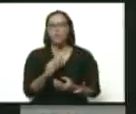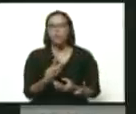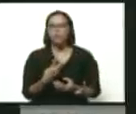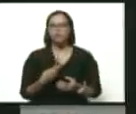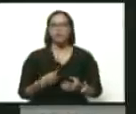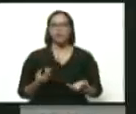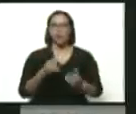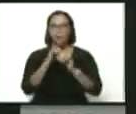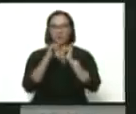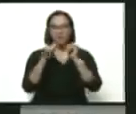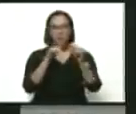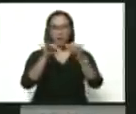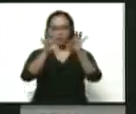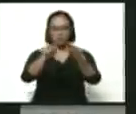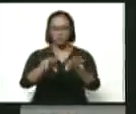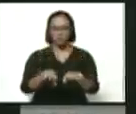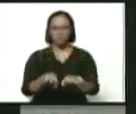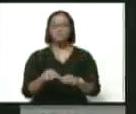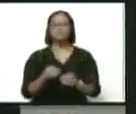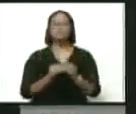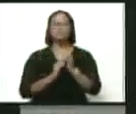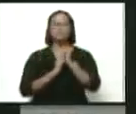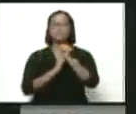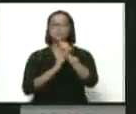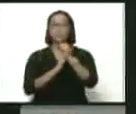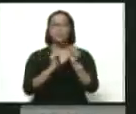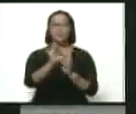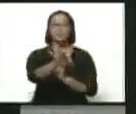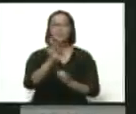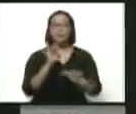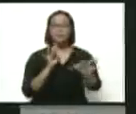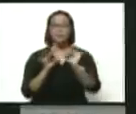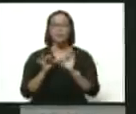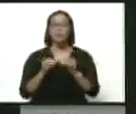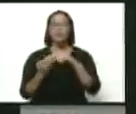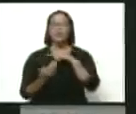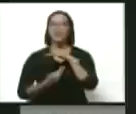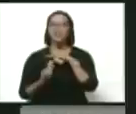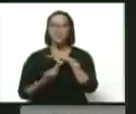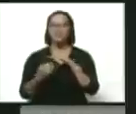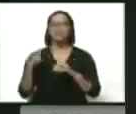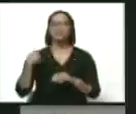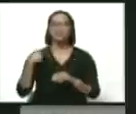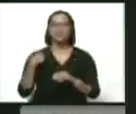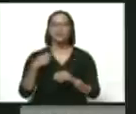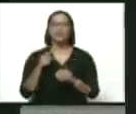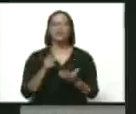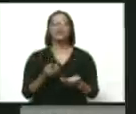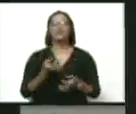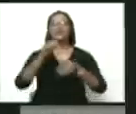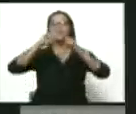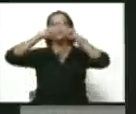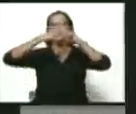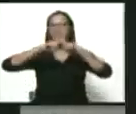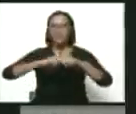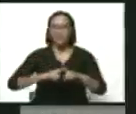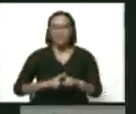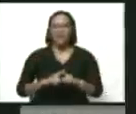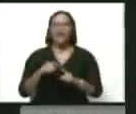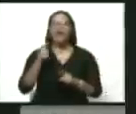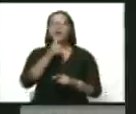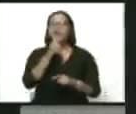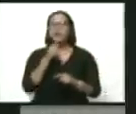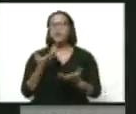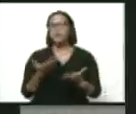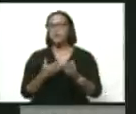vamos a plasmar en el documento, los delegados que sean seleccionados por las bases tengan que ir a rendirle cuenta a quienes lo eligieron,